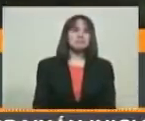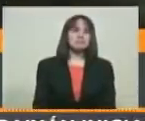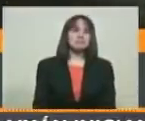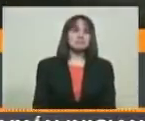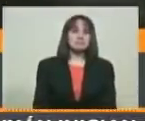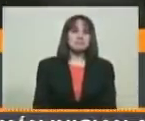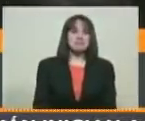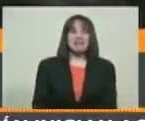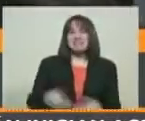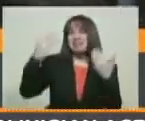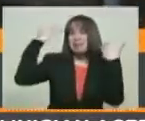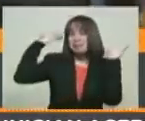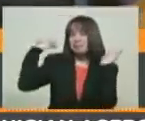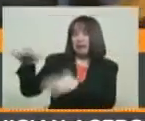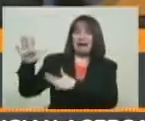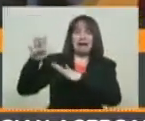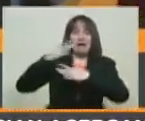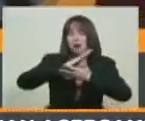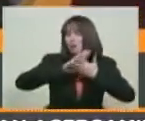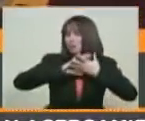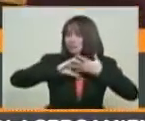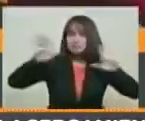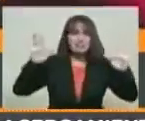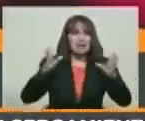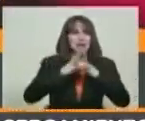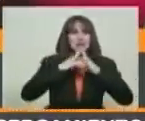Se vayan para el carajo todito si quieren.